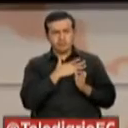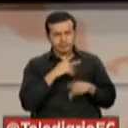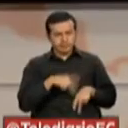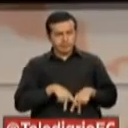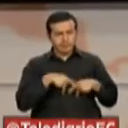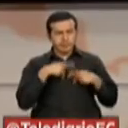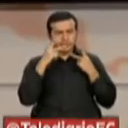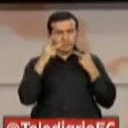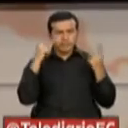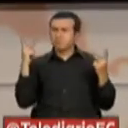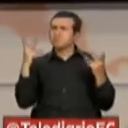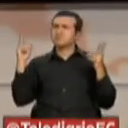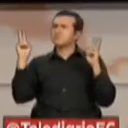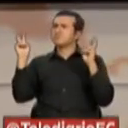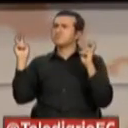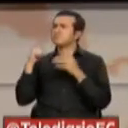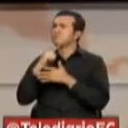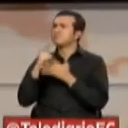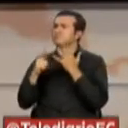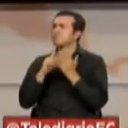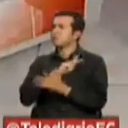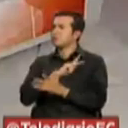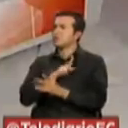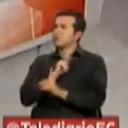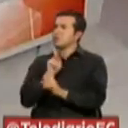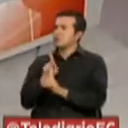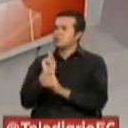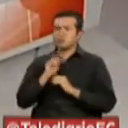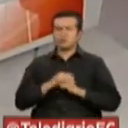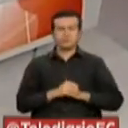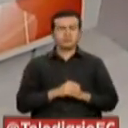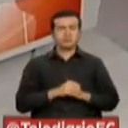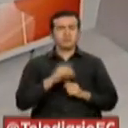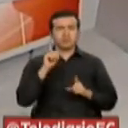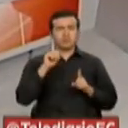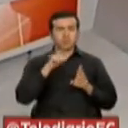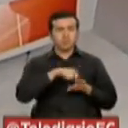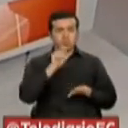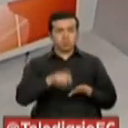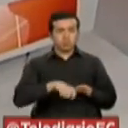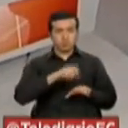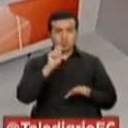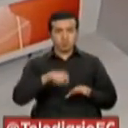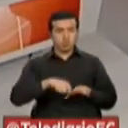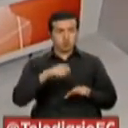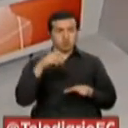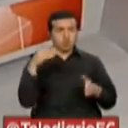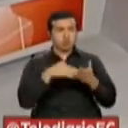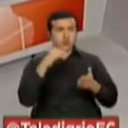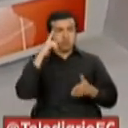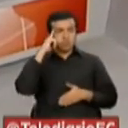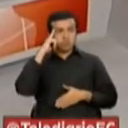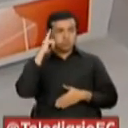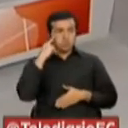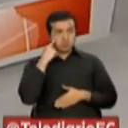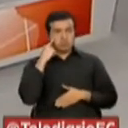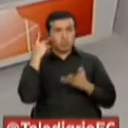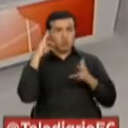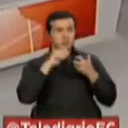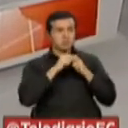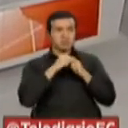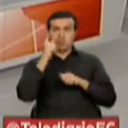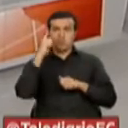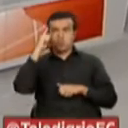y he visto... ¿Y qué puede decir al respecto, de manera puntual? De manera puntual, que juez que sentencia en contra del Estado, por más atropellos que